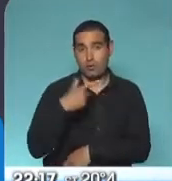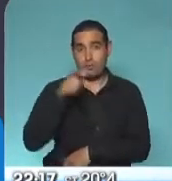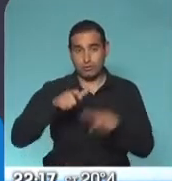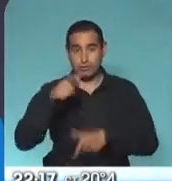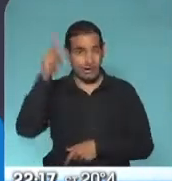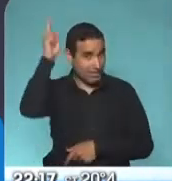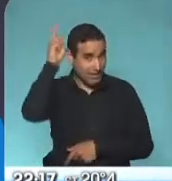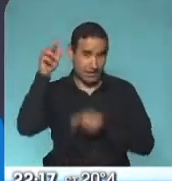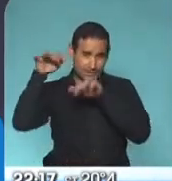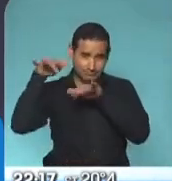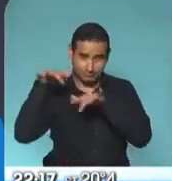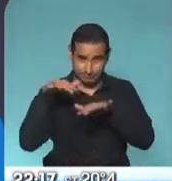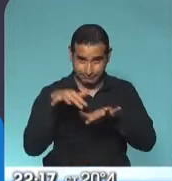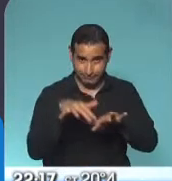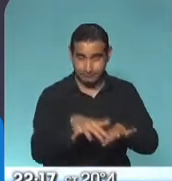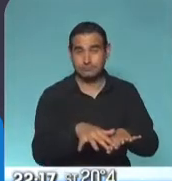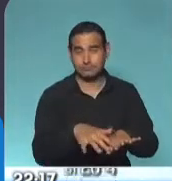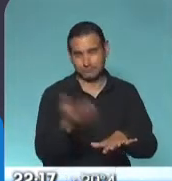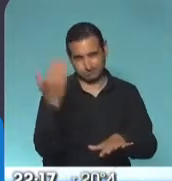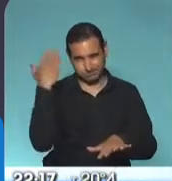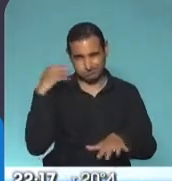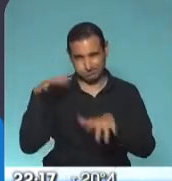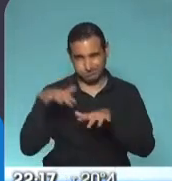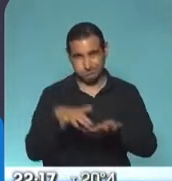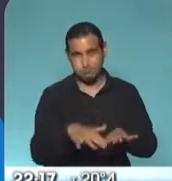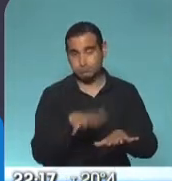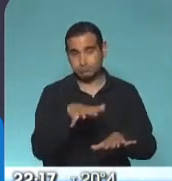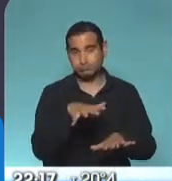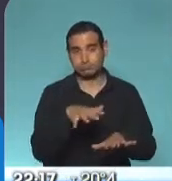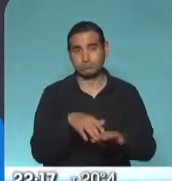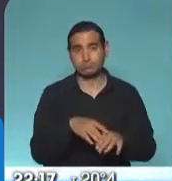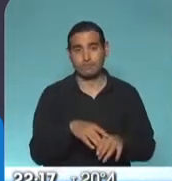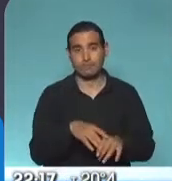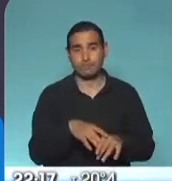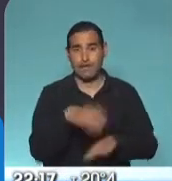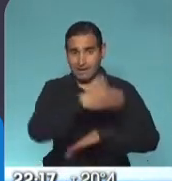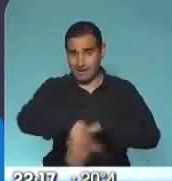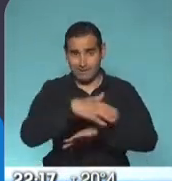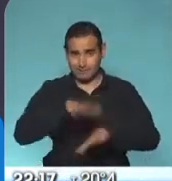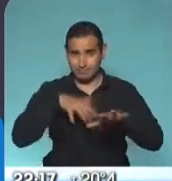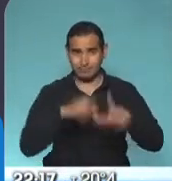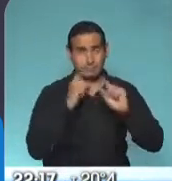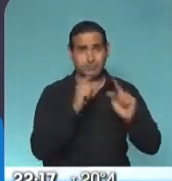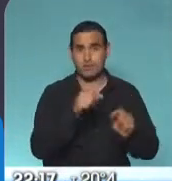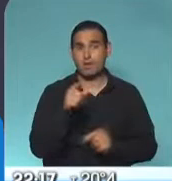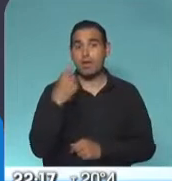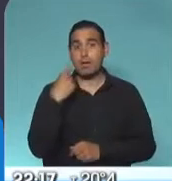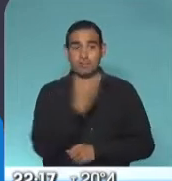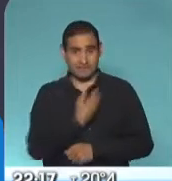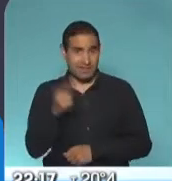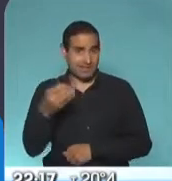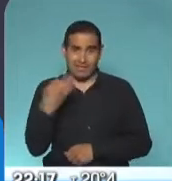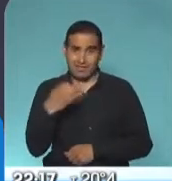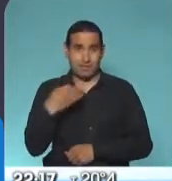igual que hoy, los nativos, y le tomaron las calles y se tuvo que exiliar y tuvo que venir. ¿Se acuerdan? Vino a